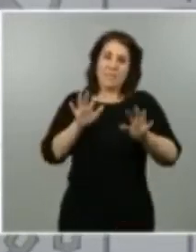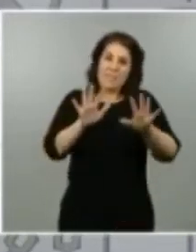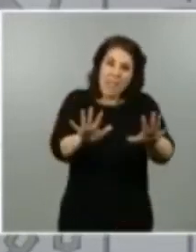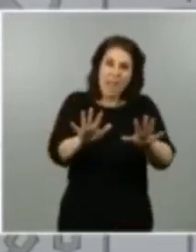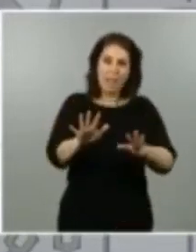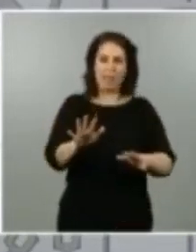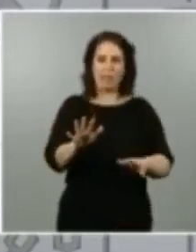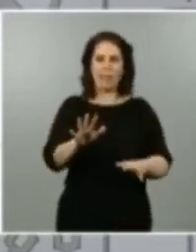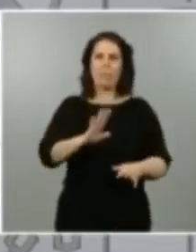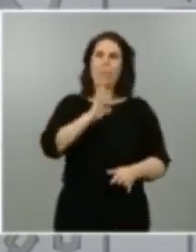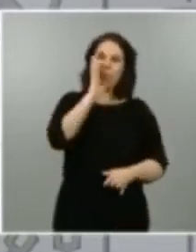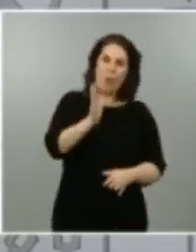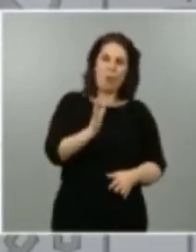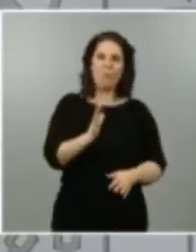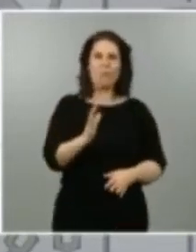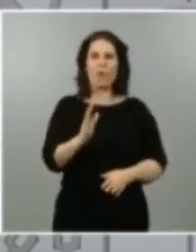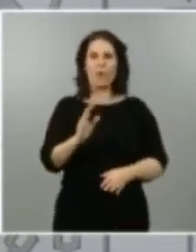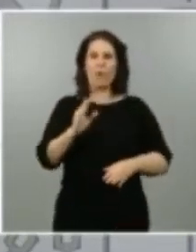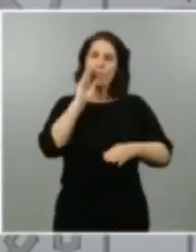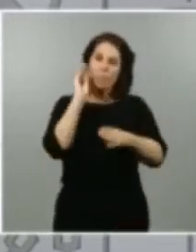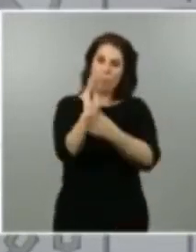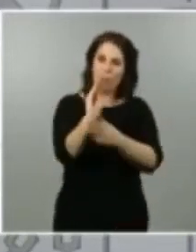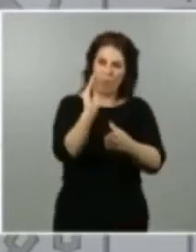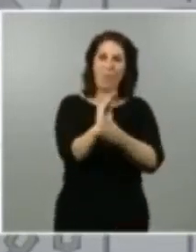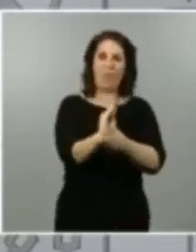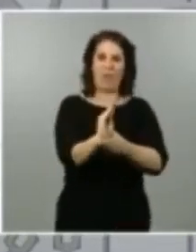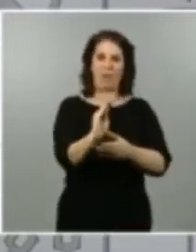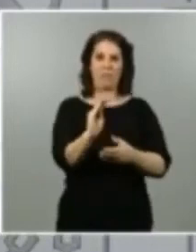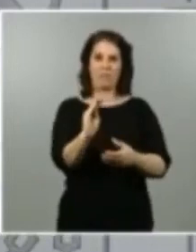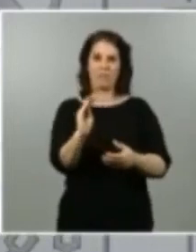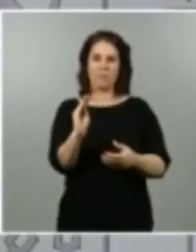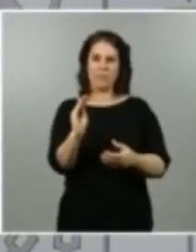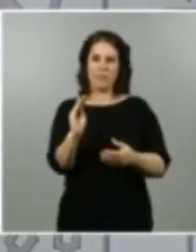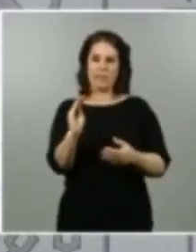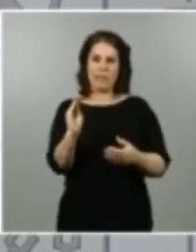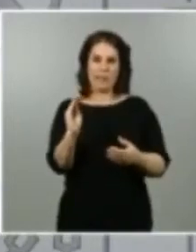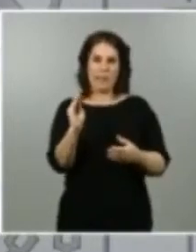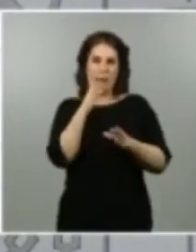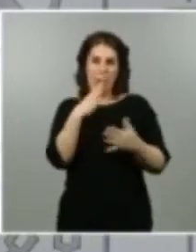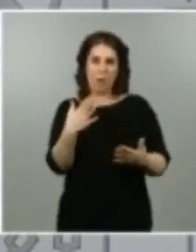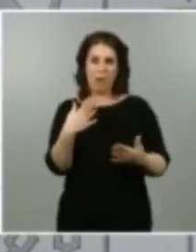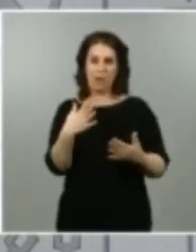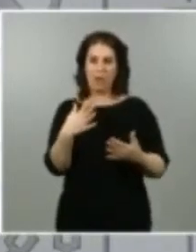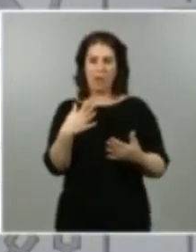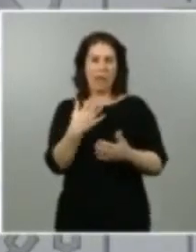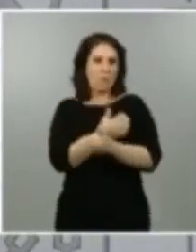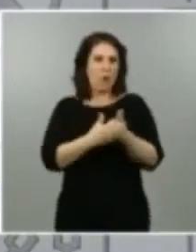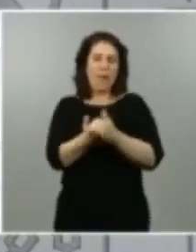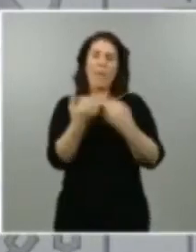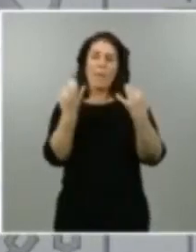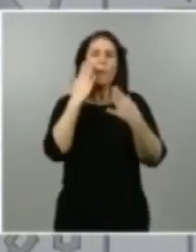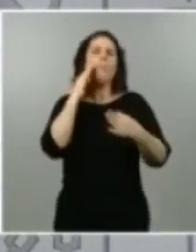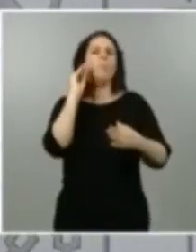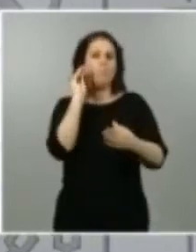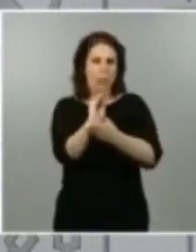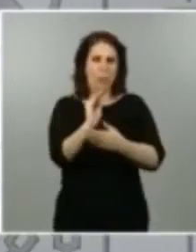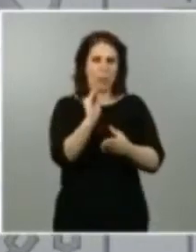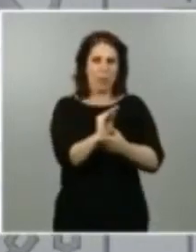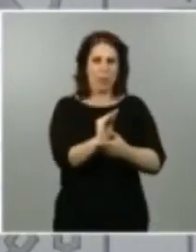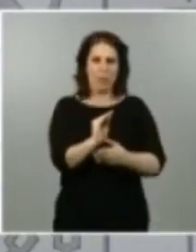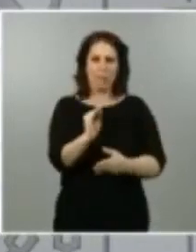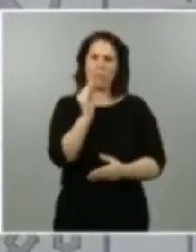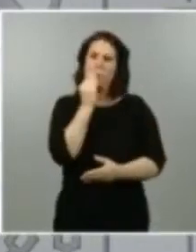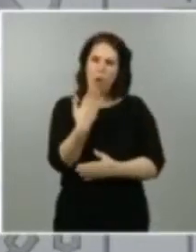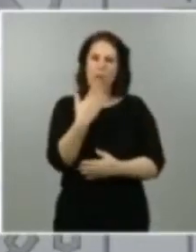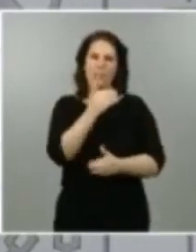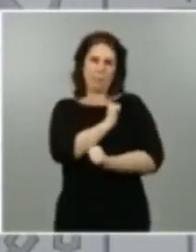es muy razonable y muy entendible que es prioritario tener ese principio de prudencia sería mejor esperar unos días puede ser